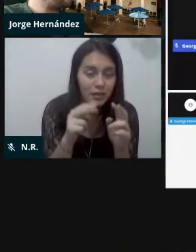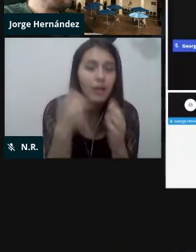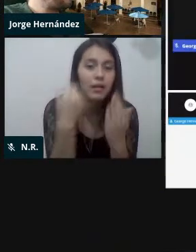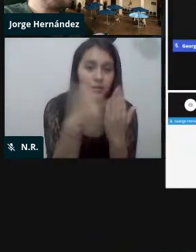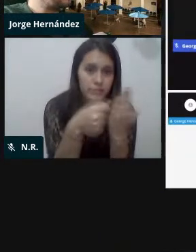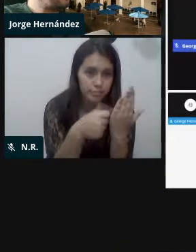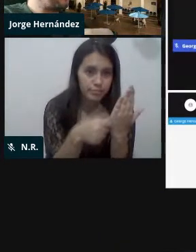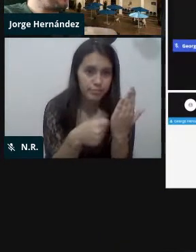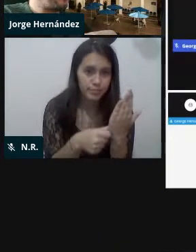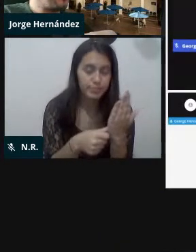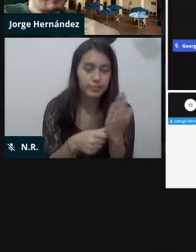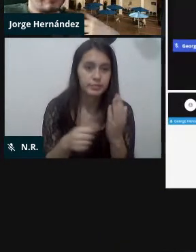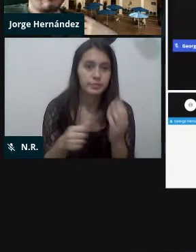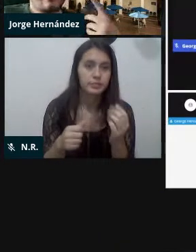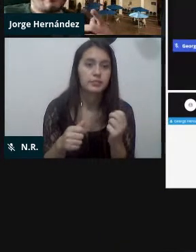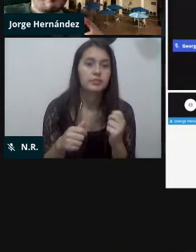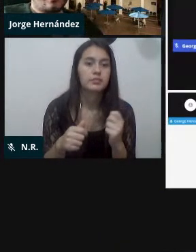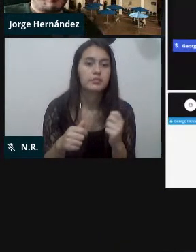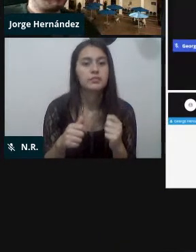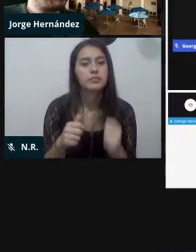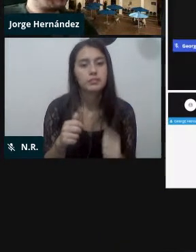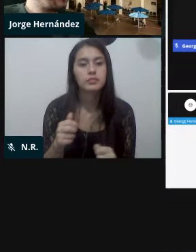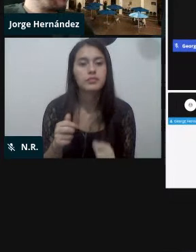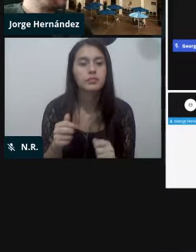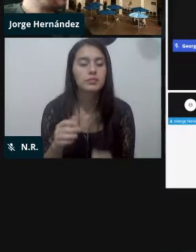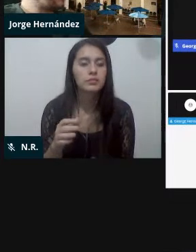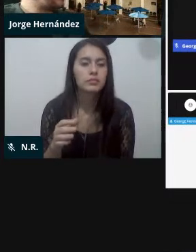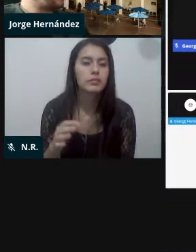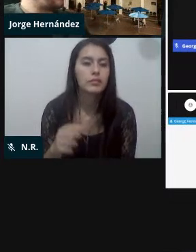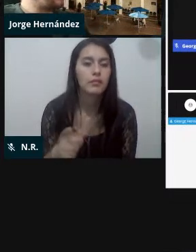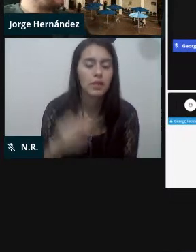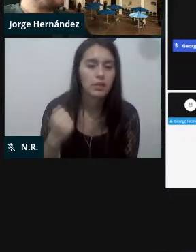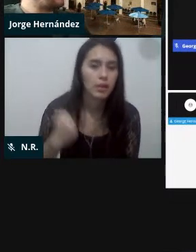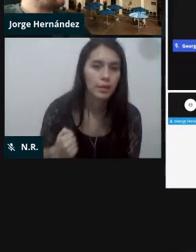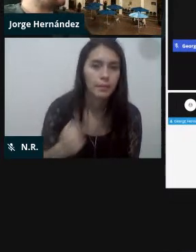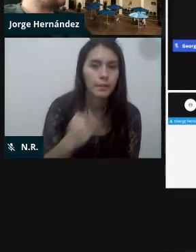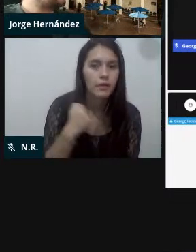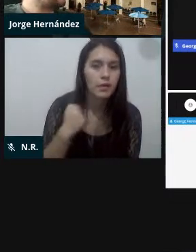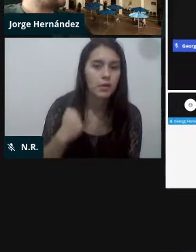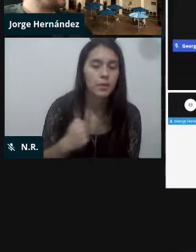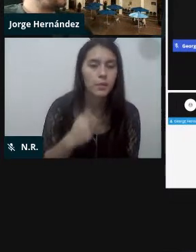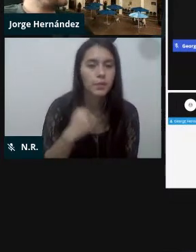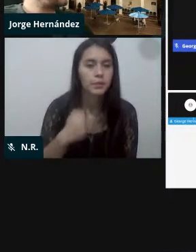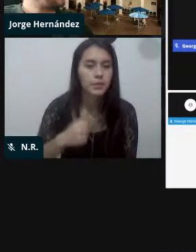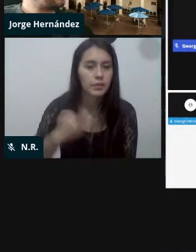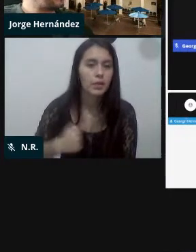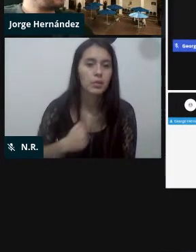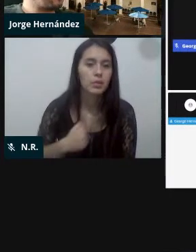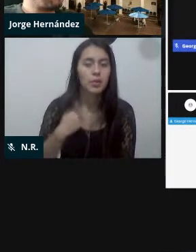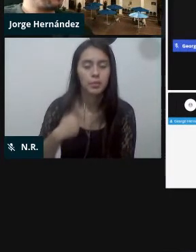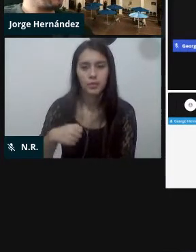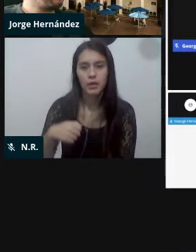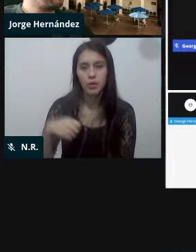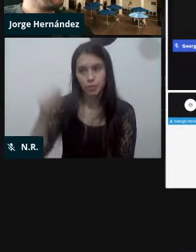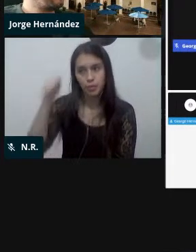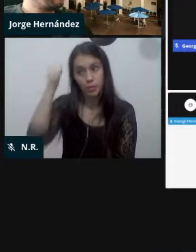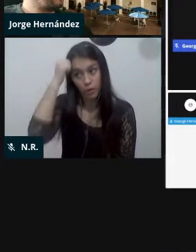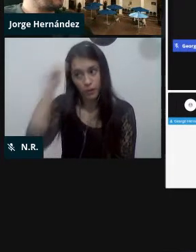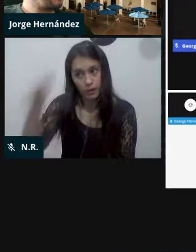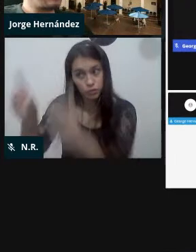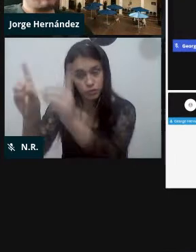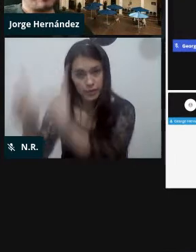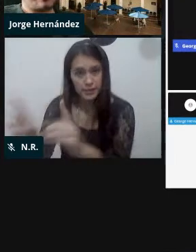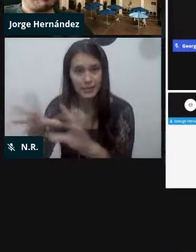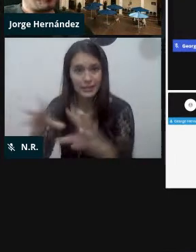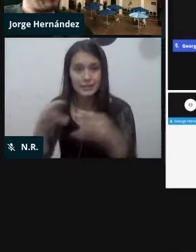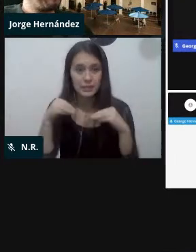comparte. Voy a decirle por favor otra vez al profesor Carlos que active que acepte mi pantalla que estoy compartiendo